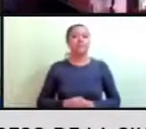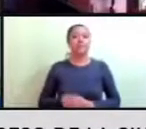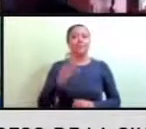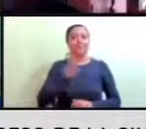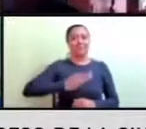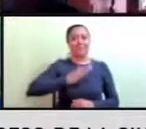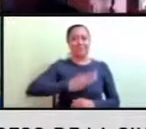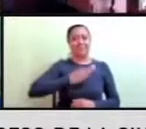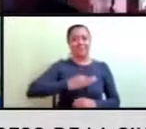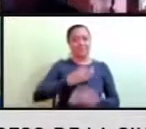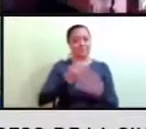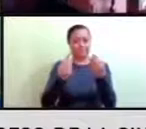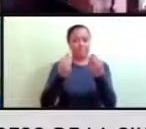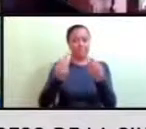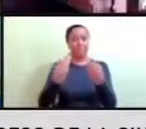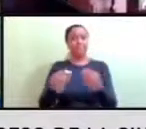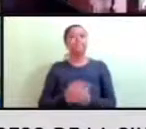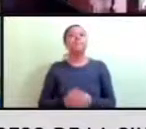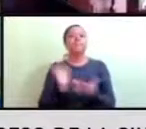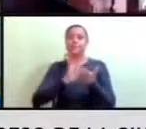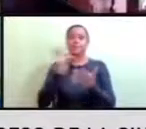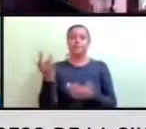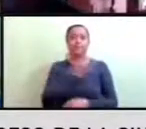Gracias, presidente. Es cuanto.